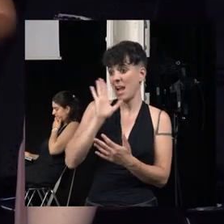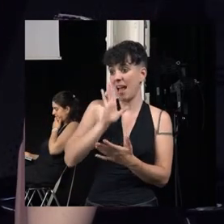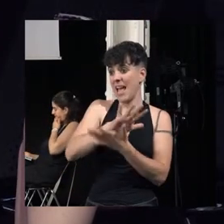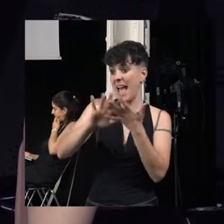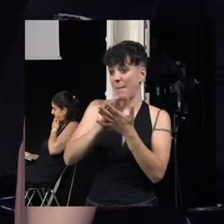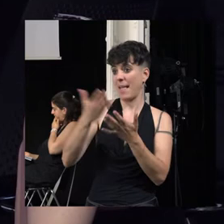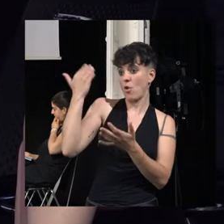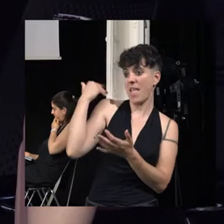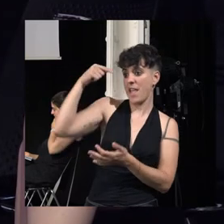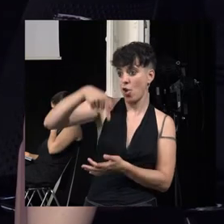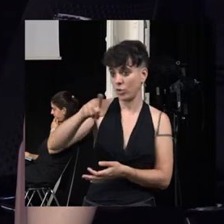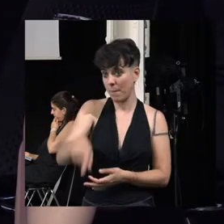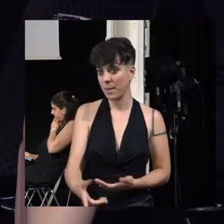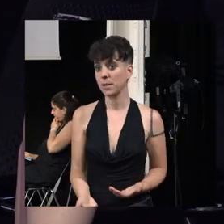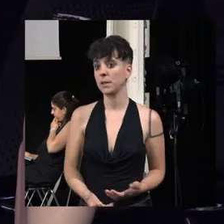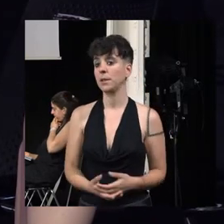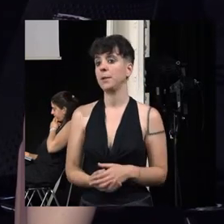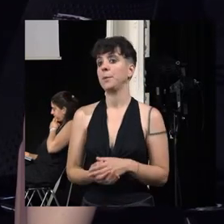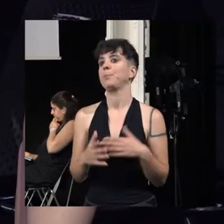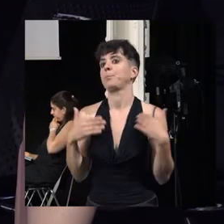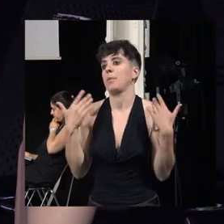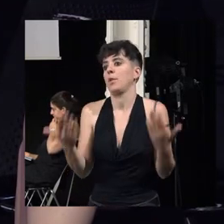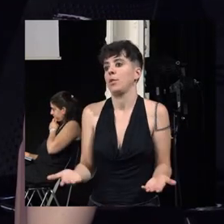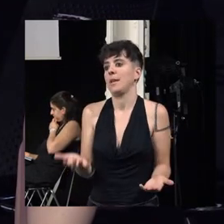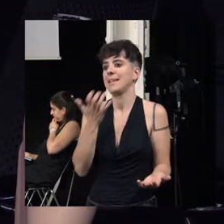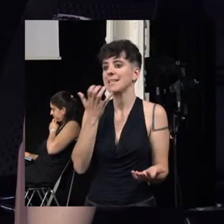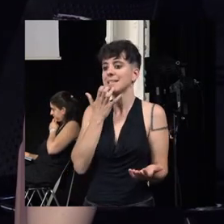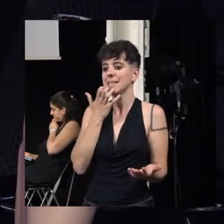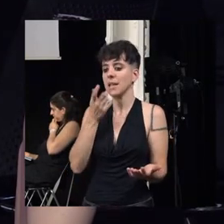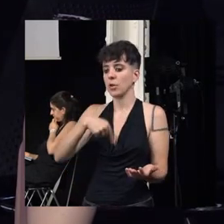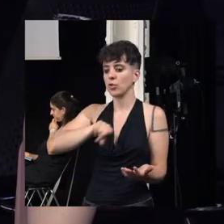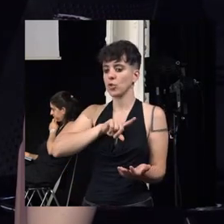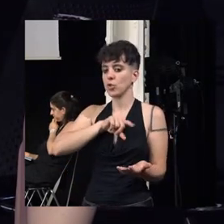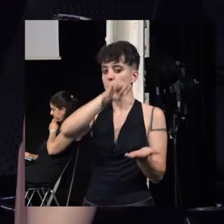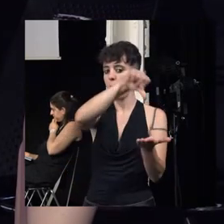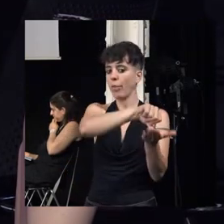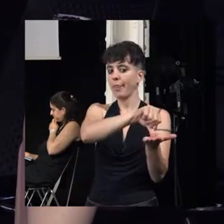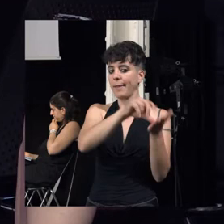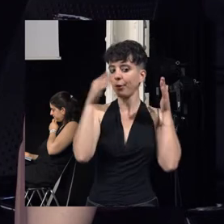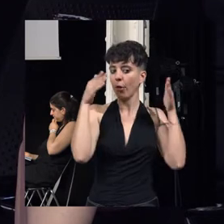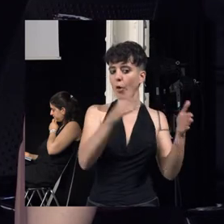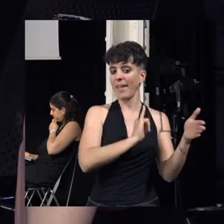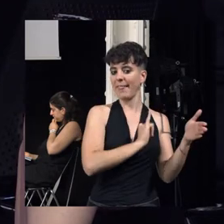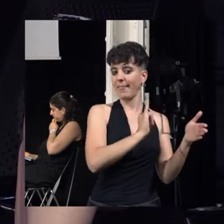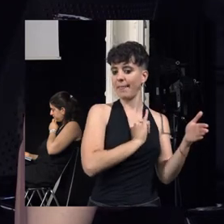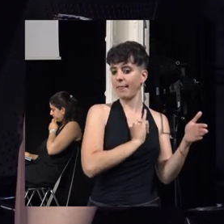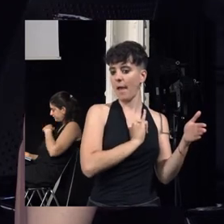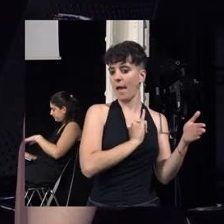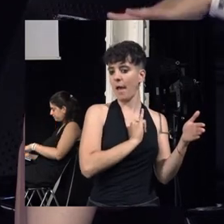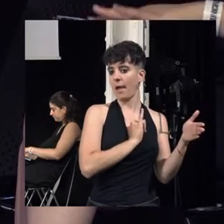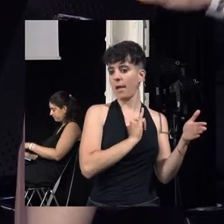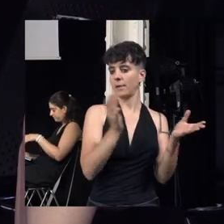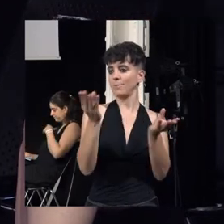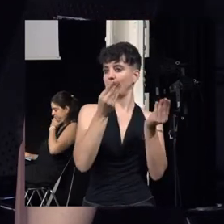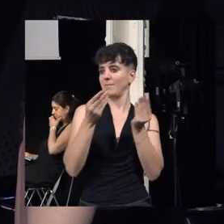durante ayer y hoy, ¿no? Entonces, si nos descentramos, al menos por un momento, de la cuestión de la identidad, siguiendo la inspiración